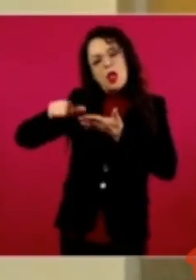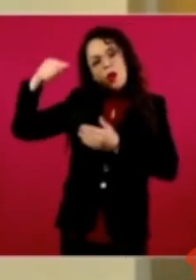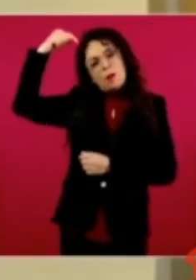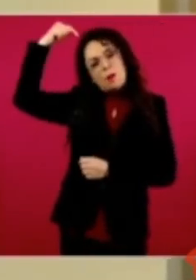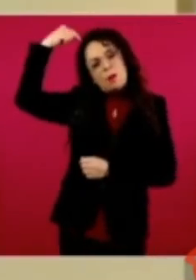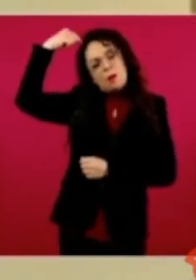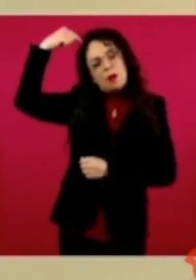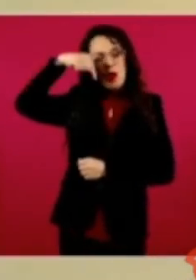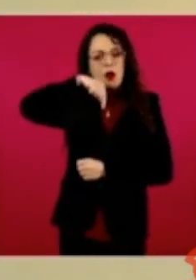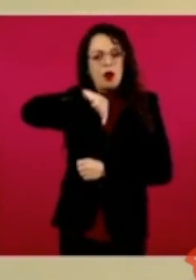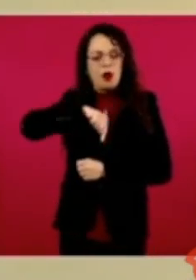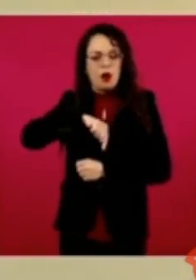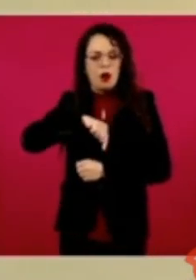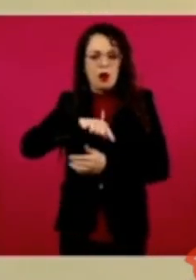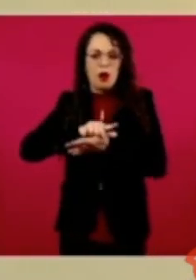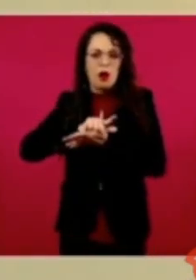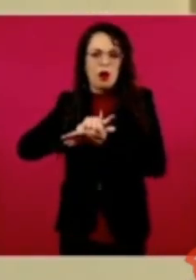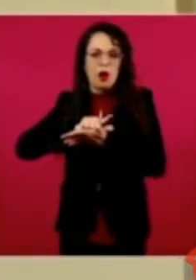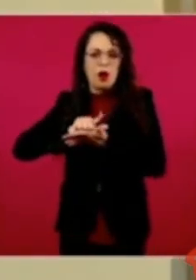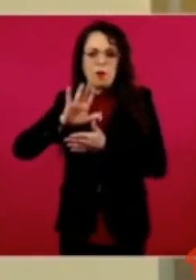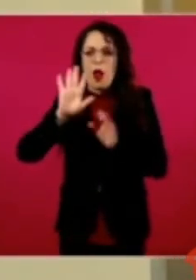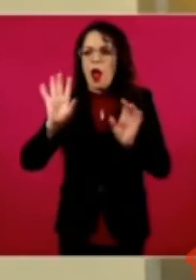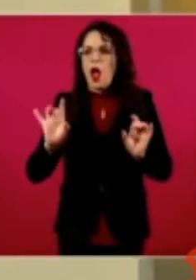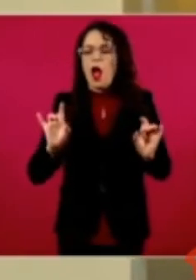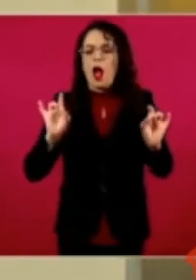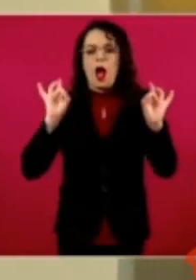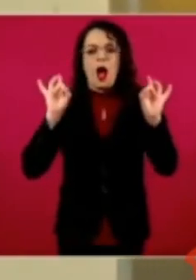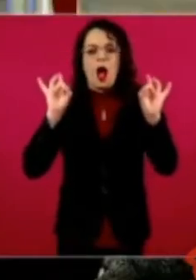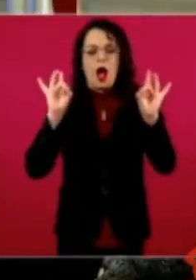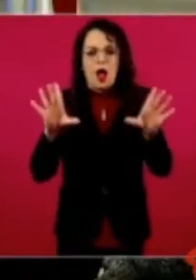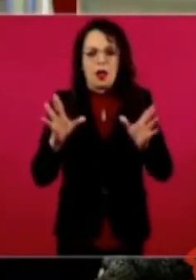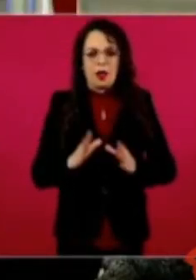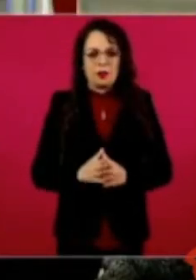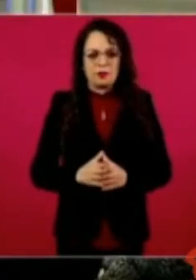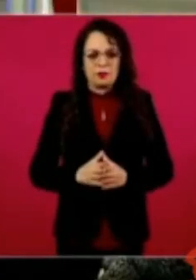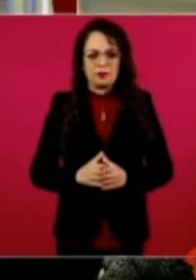De una mentalidad abierta, fresca,